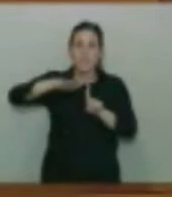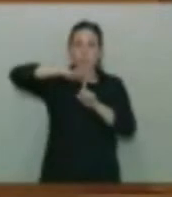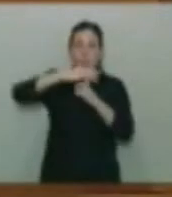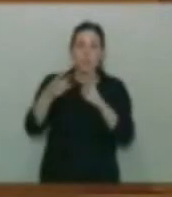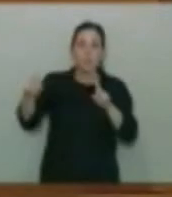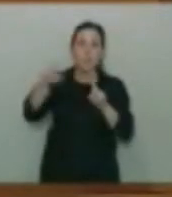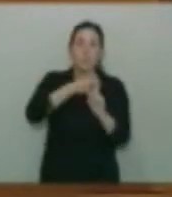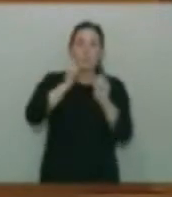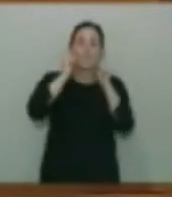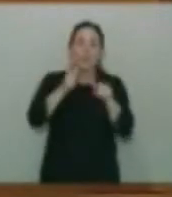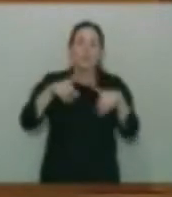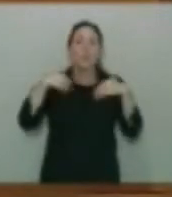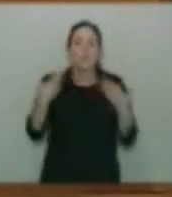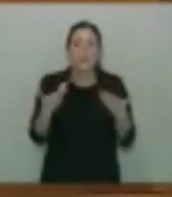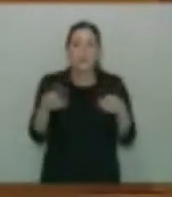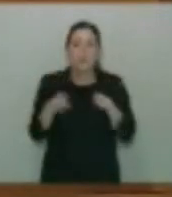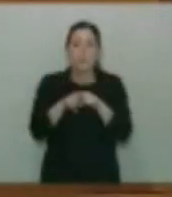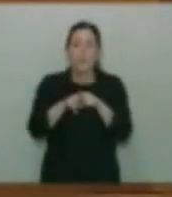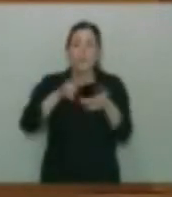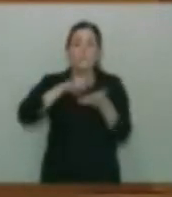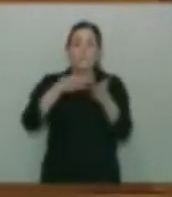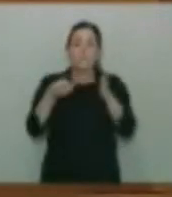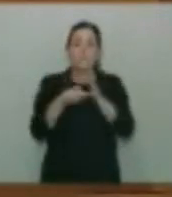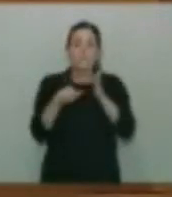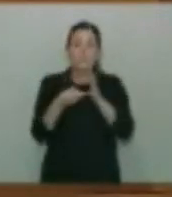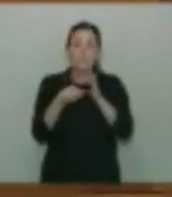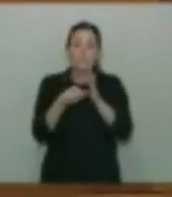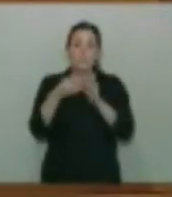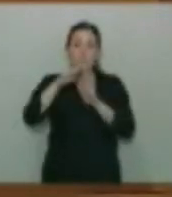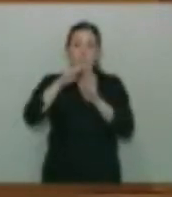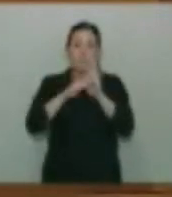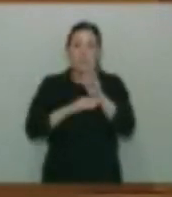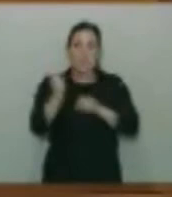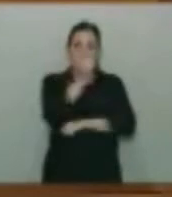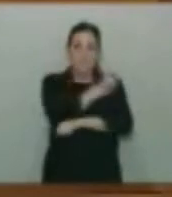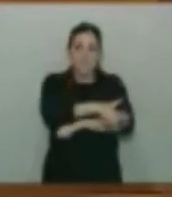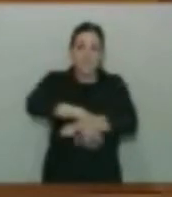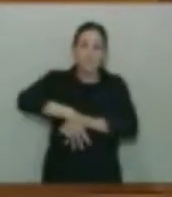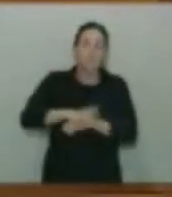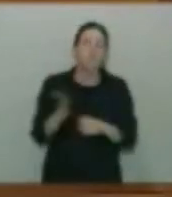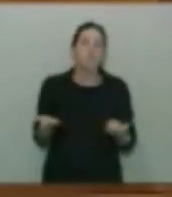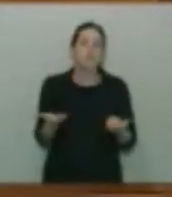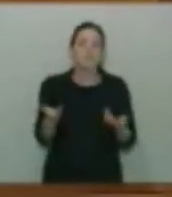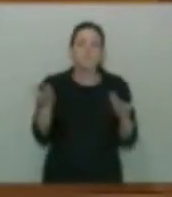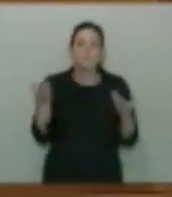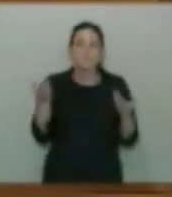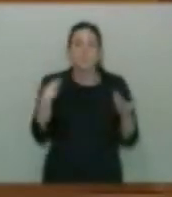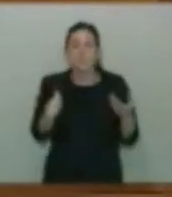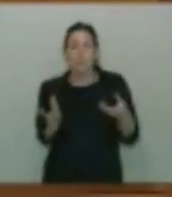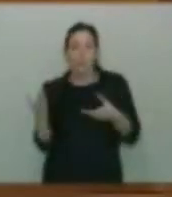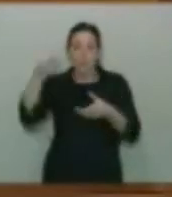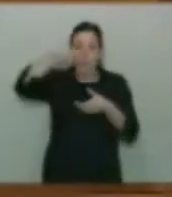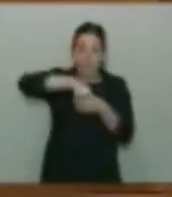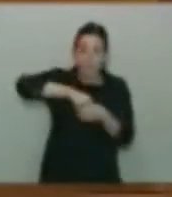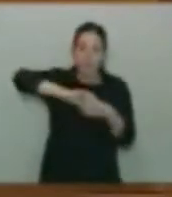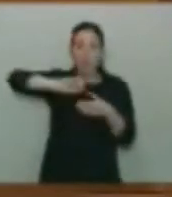de carácter transversal. Medidas de carácter transversal que se encuentren integradas en otras políticas. Para nosotros, este concepto de